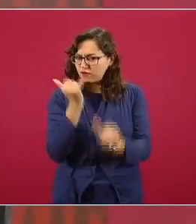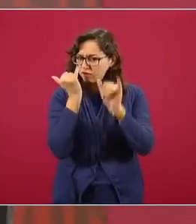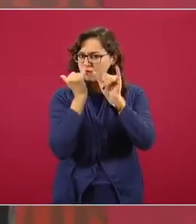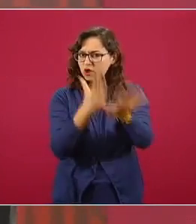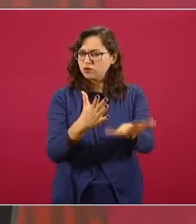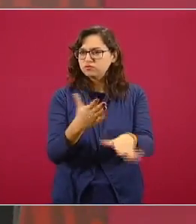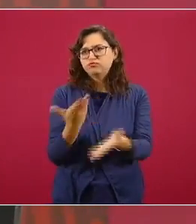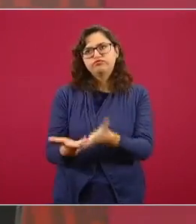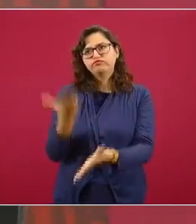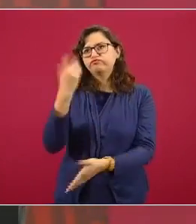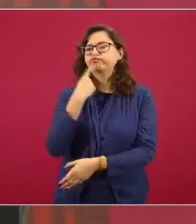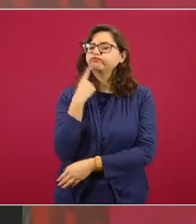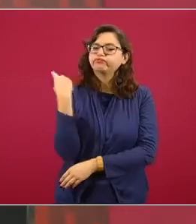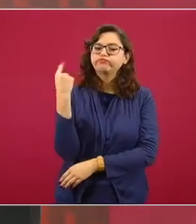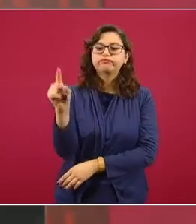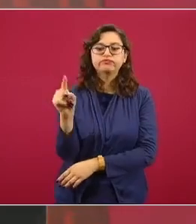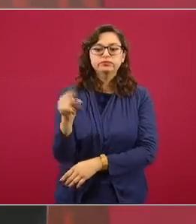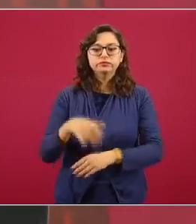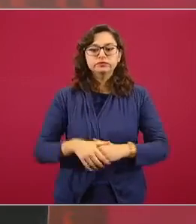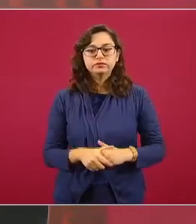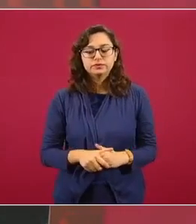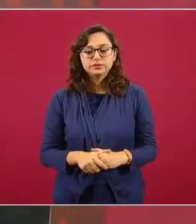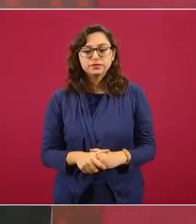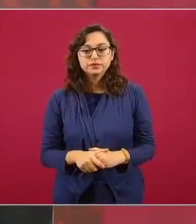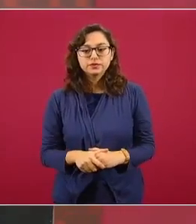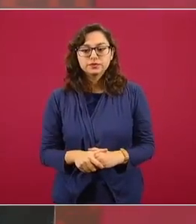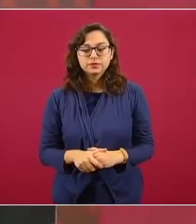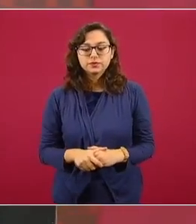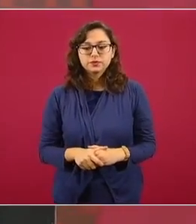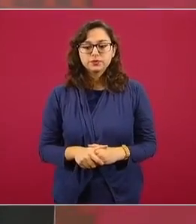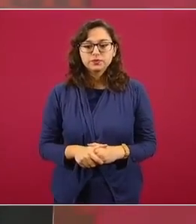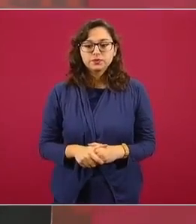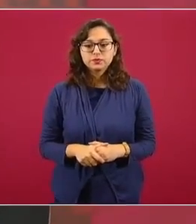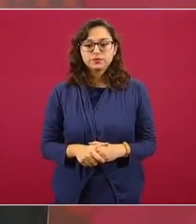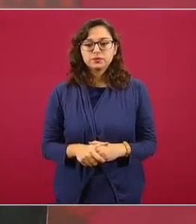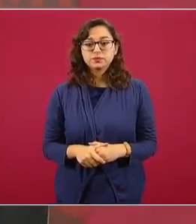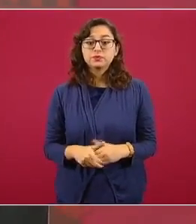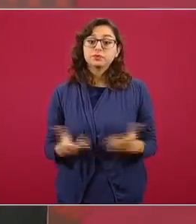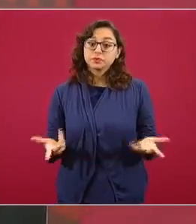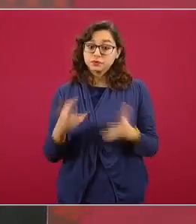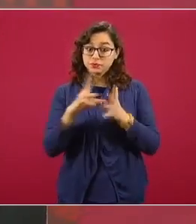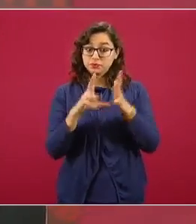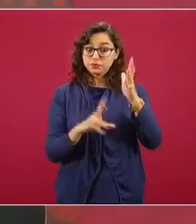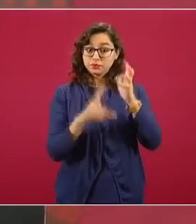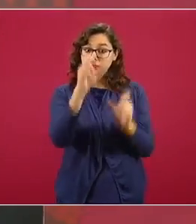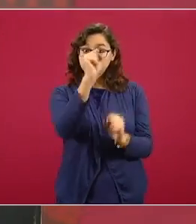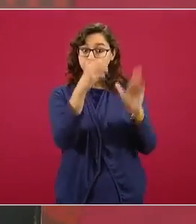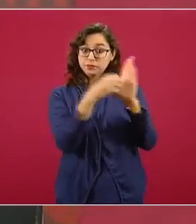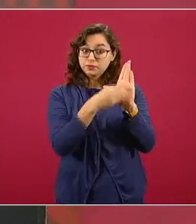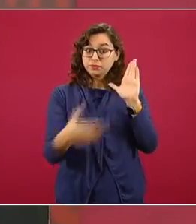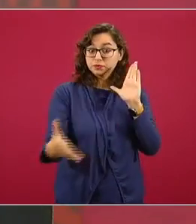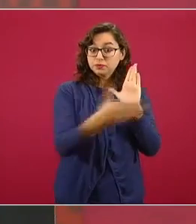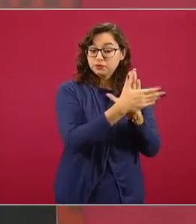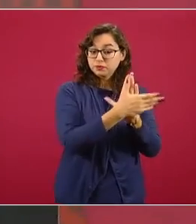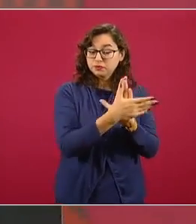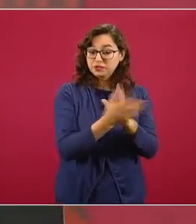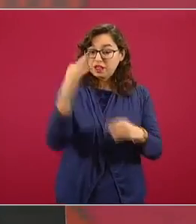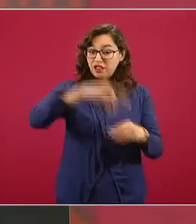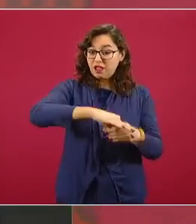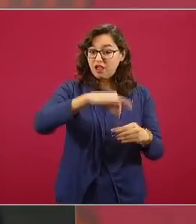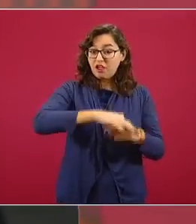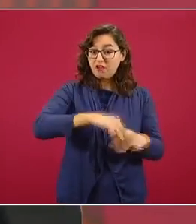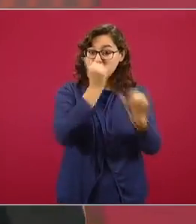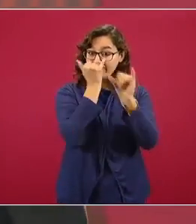fraudes. Y ahora ya en la Constitución el fraude es delito grave. El que comete